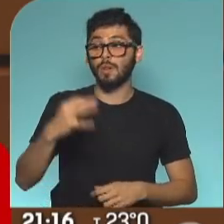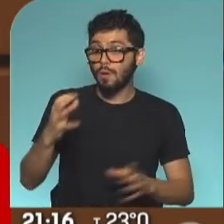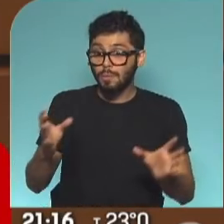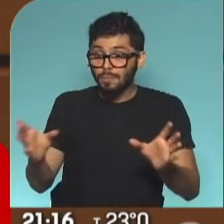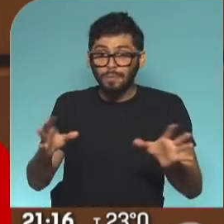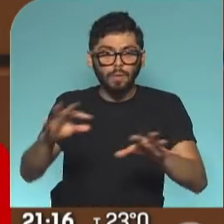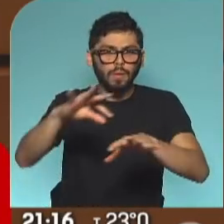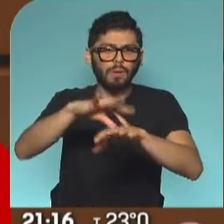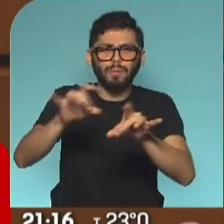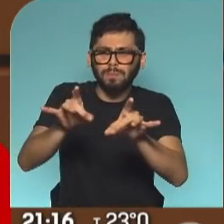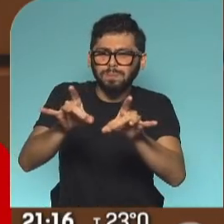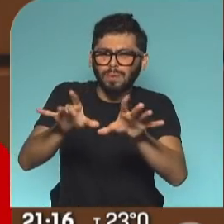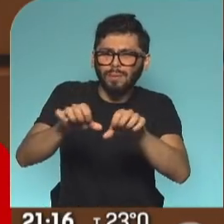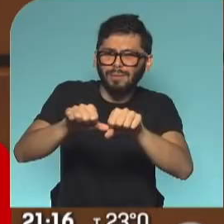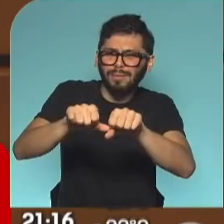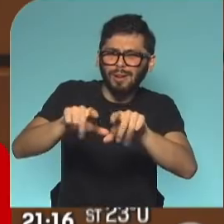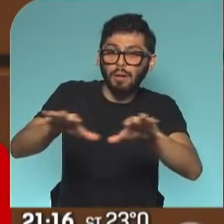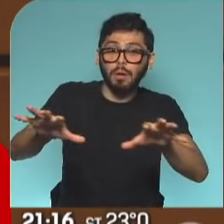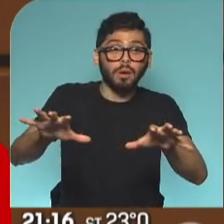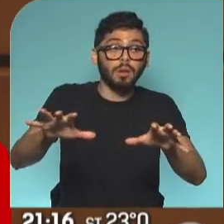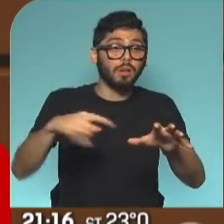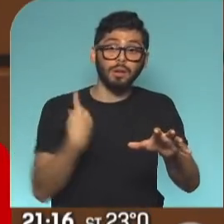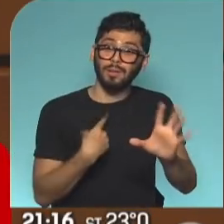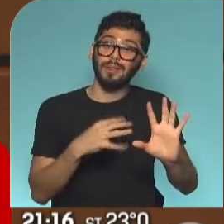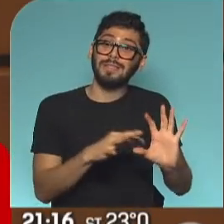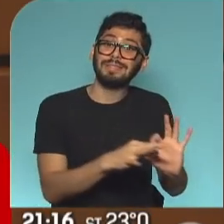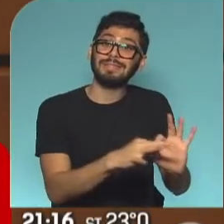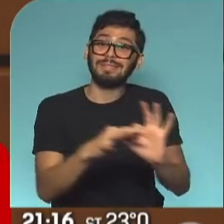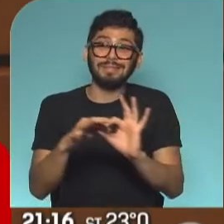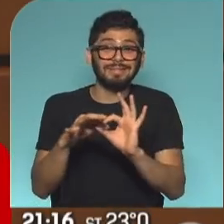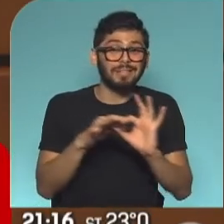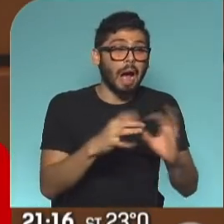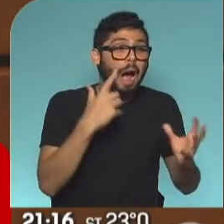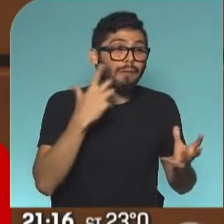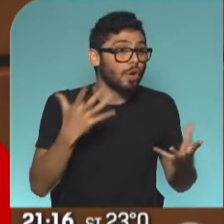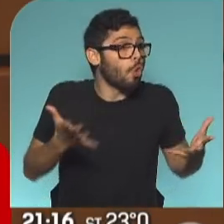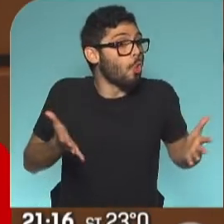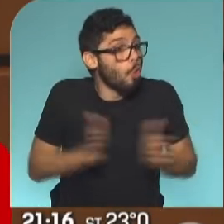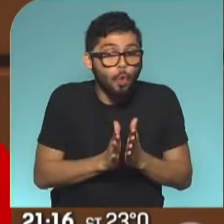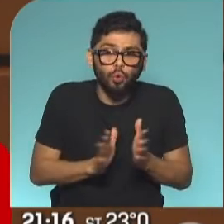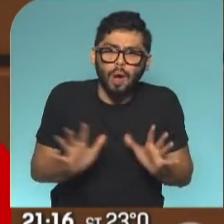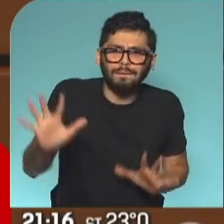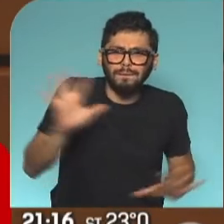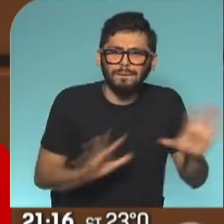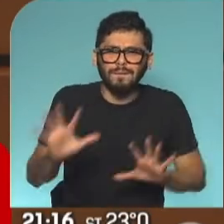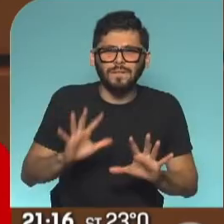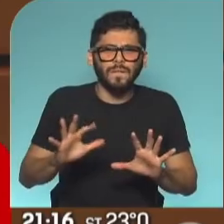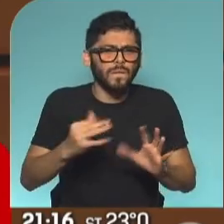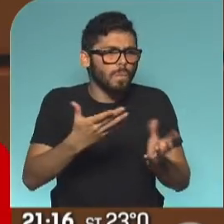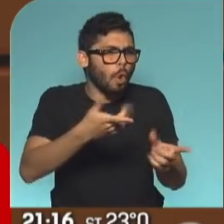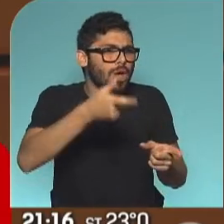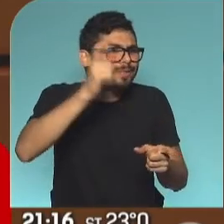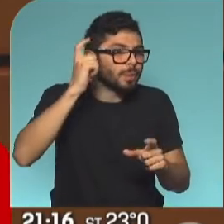pandemia tuvimos la oportunidad de unirnos para ver qué podíamos hacer juntos, para contarnos